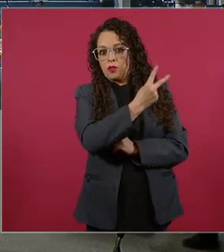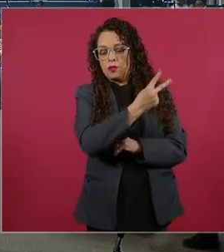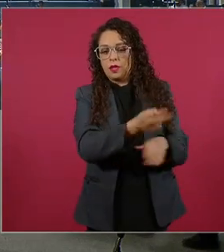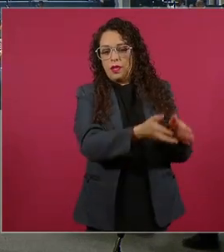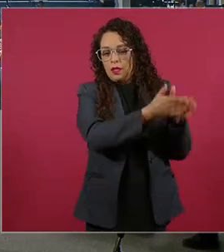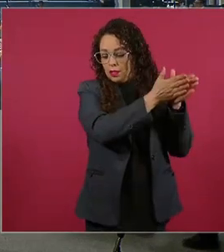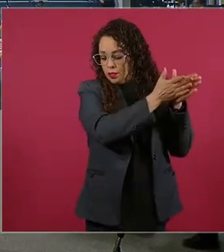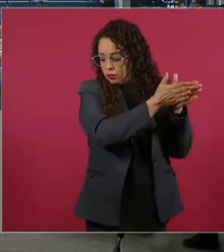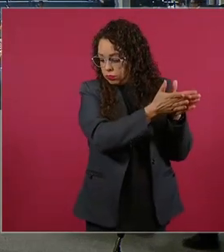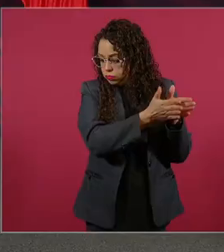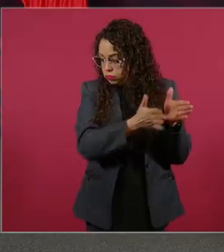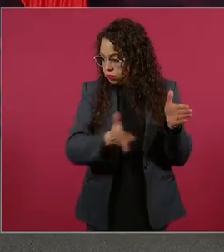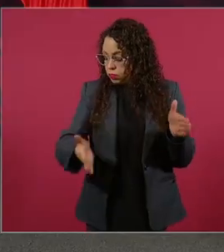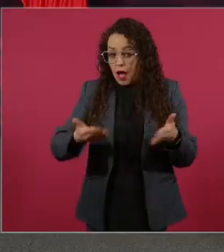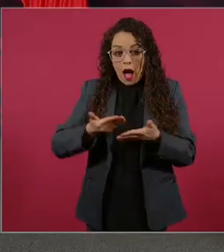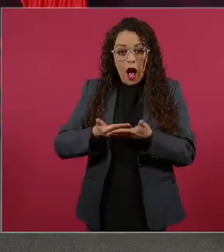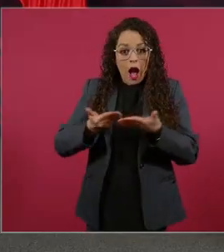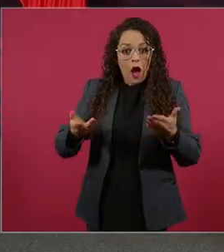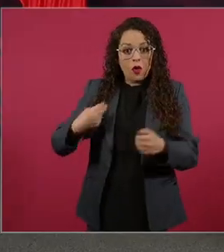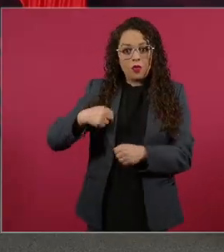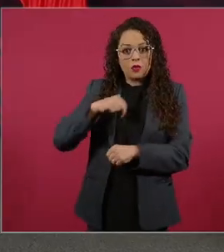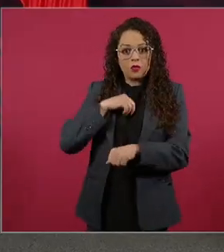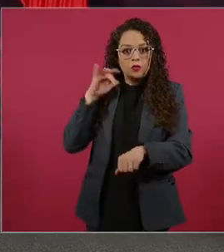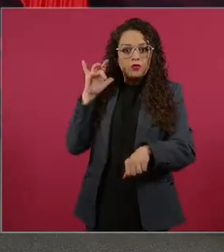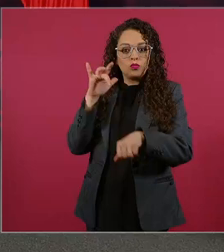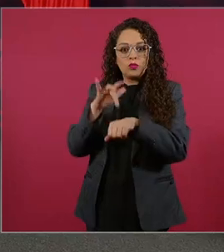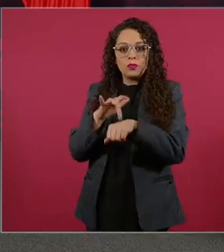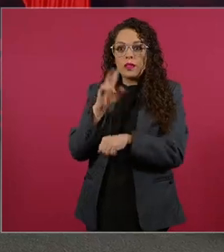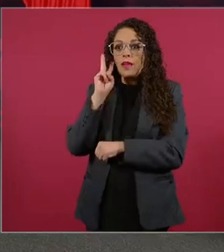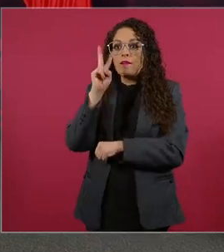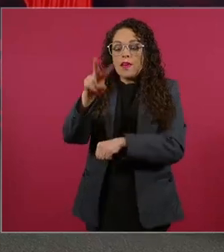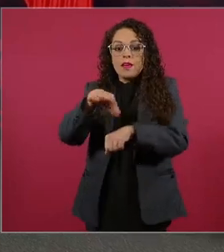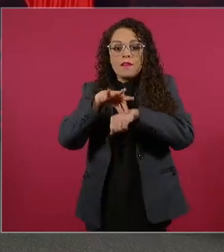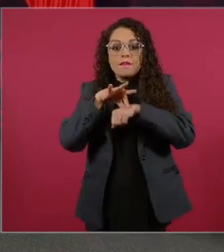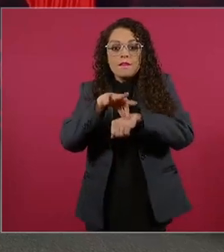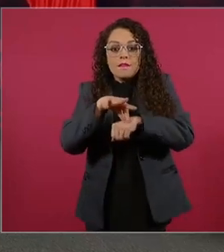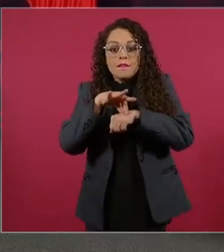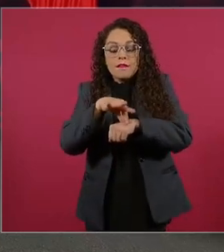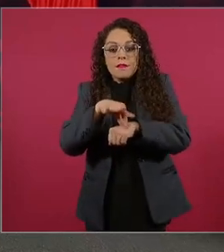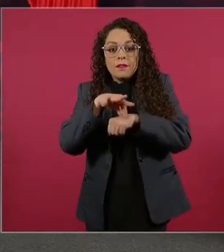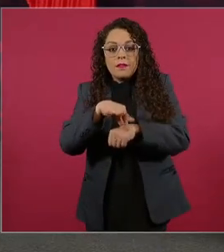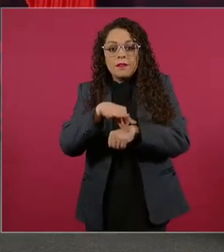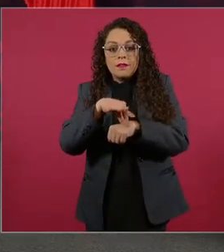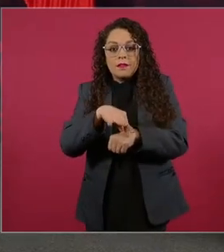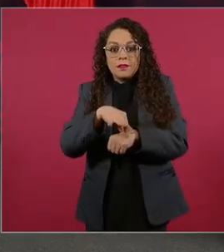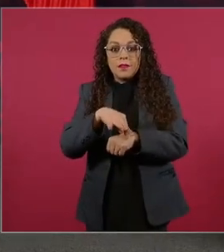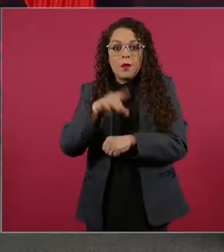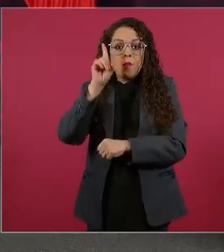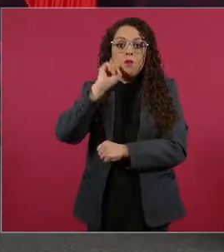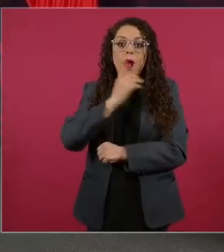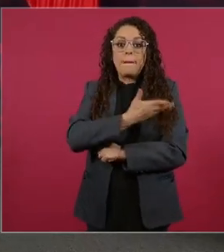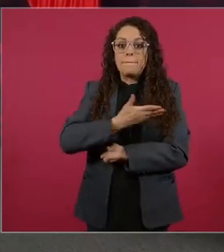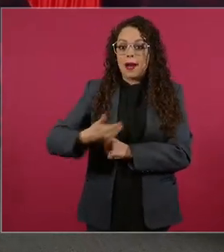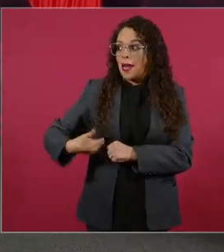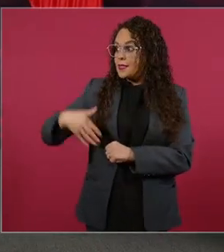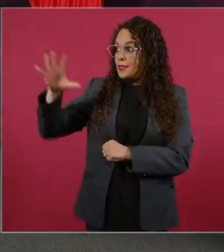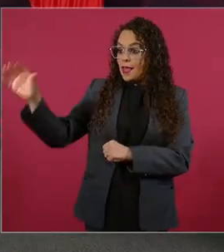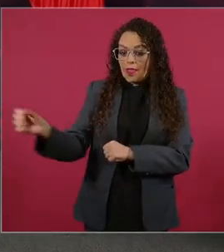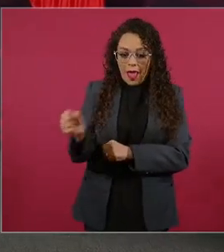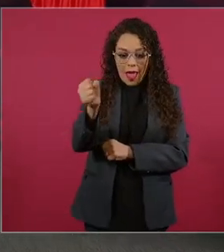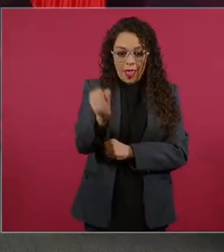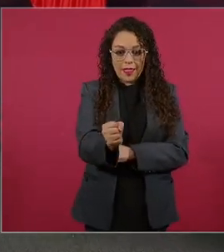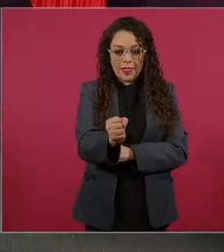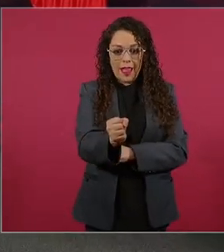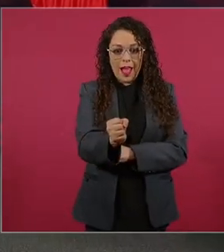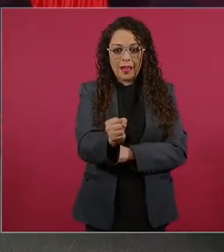vivirlo y vamos a vivir para contarlo. Entonces, ya me falta